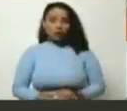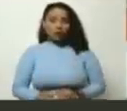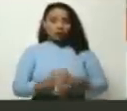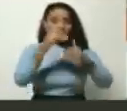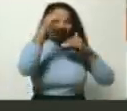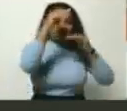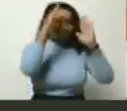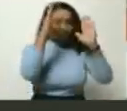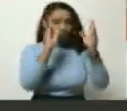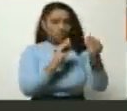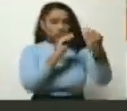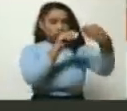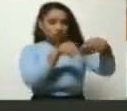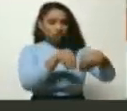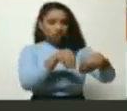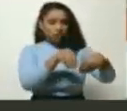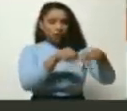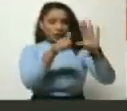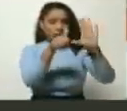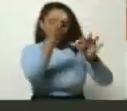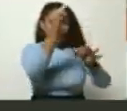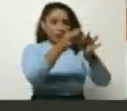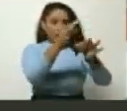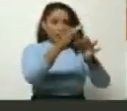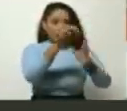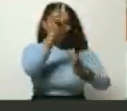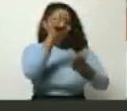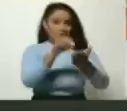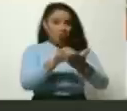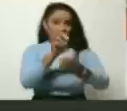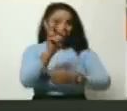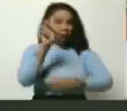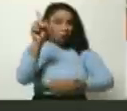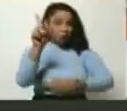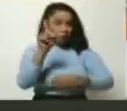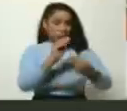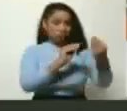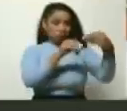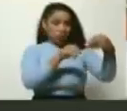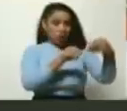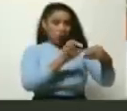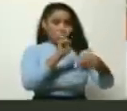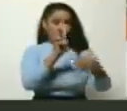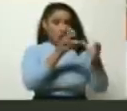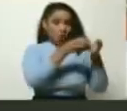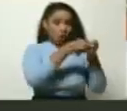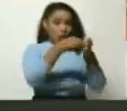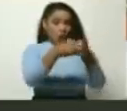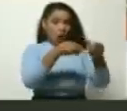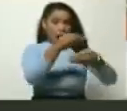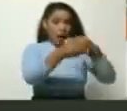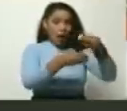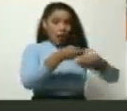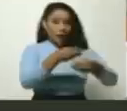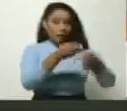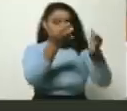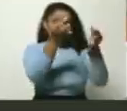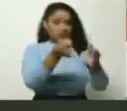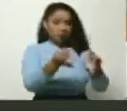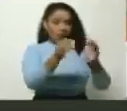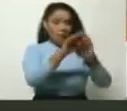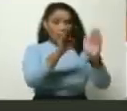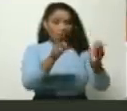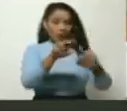Atendiendo a lo acordado el 6 de septiembre de 2021, las partes constituyen formalmente la Mesa Nacional